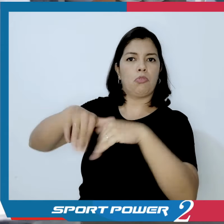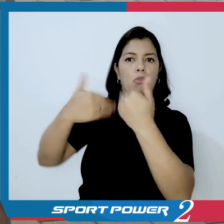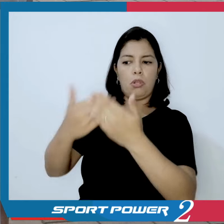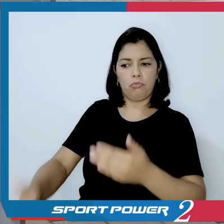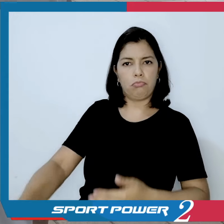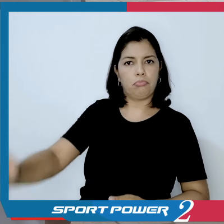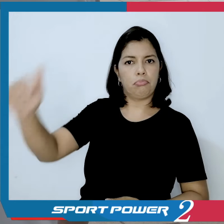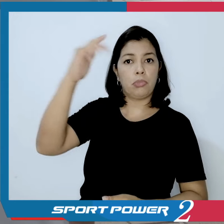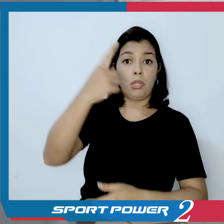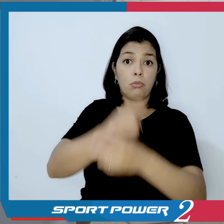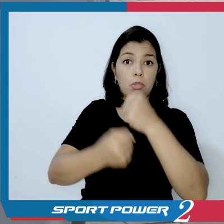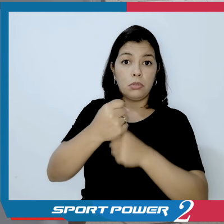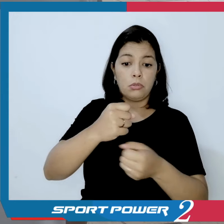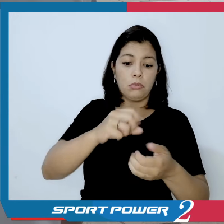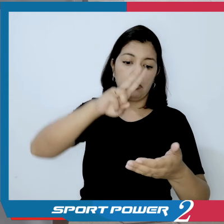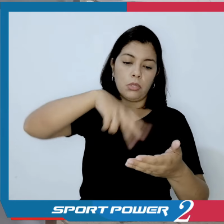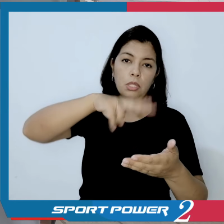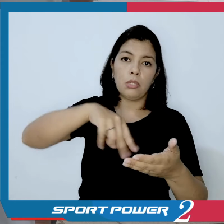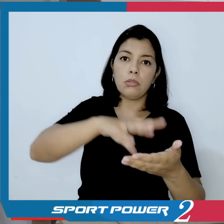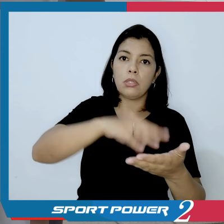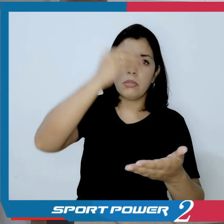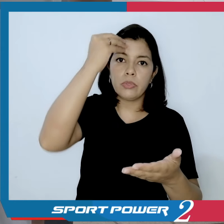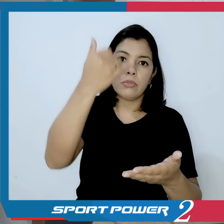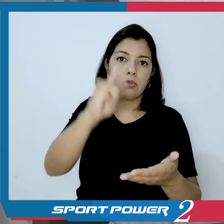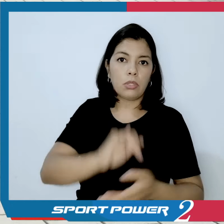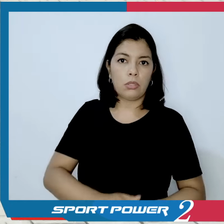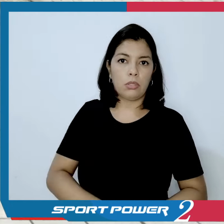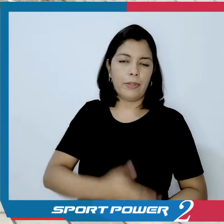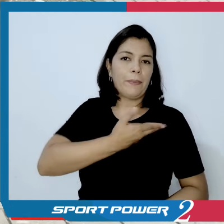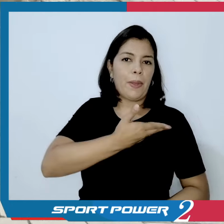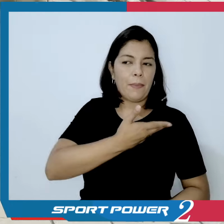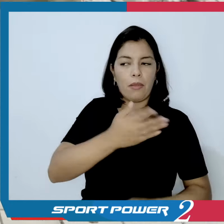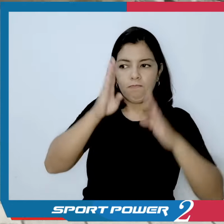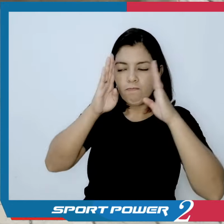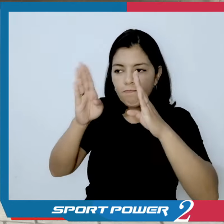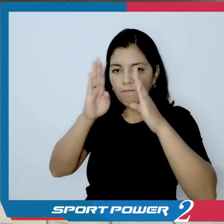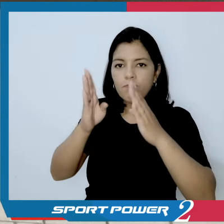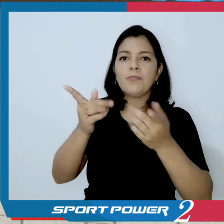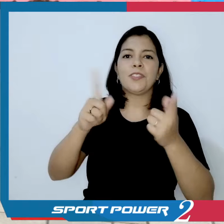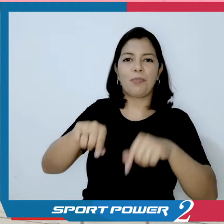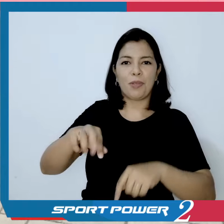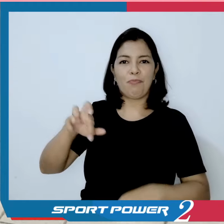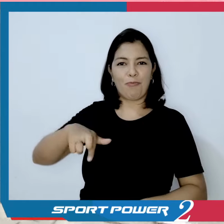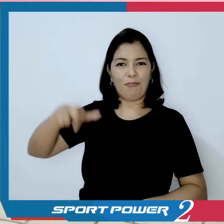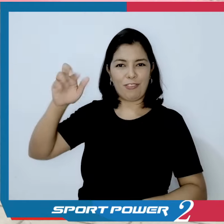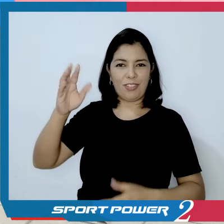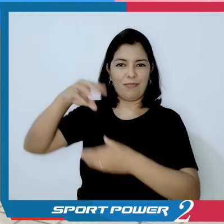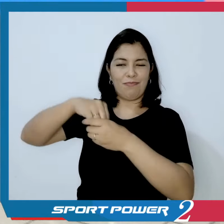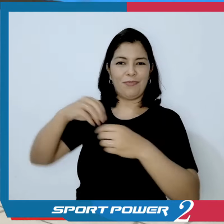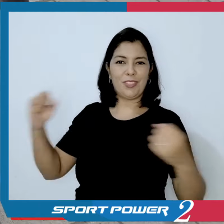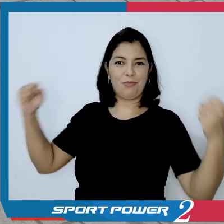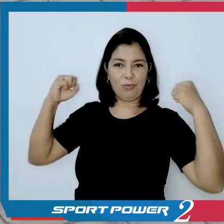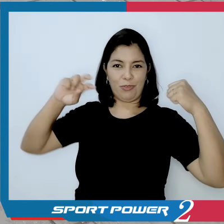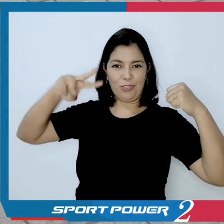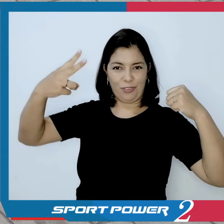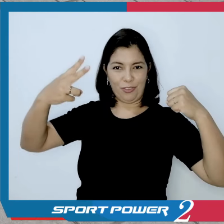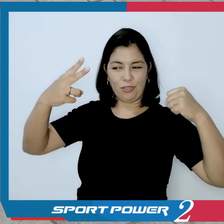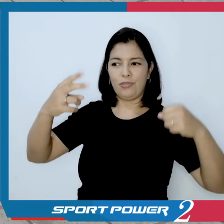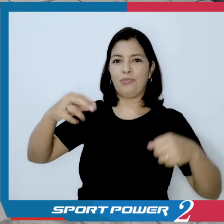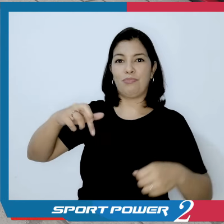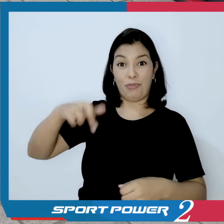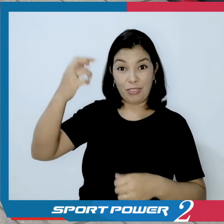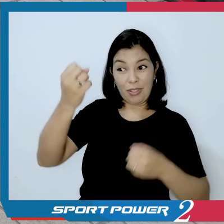que el año pasado haya aprendido a leer. Todo esto gracias a la dedicación de su mamá y al apoyo pedagógico ofrecido por profesionales